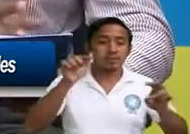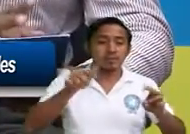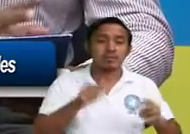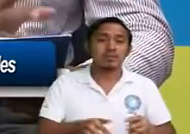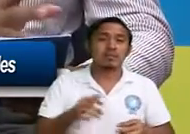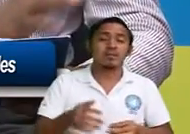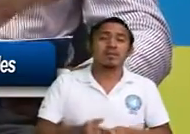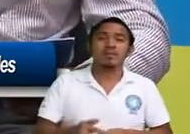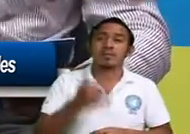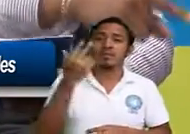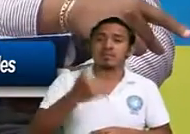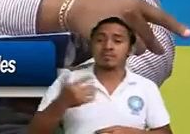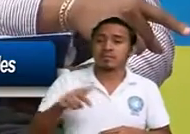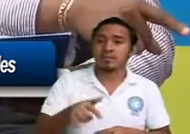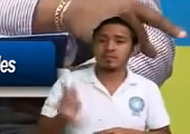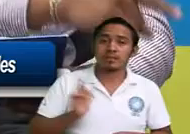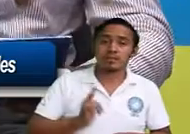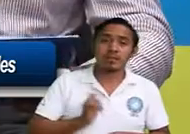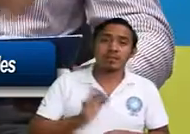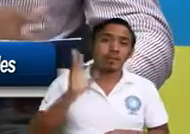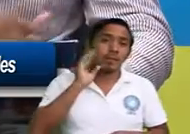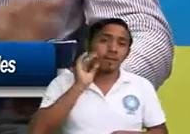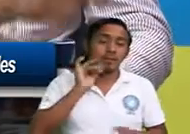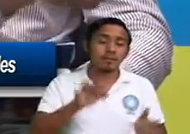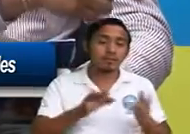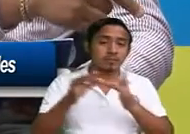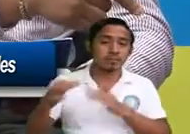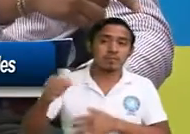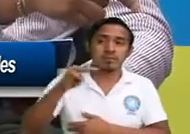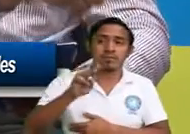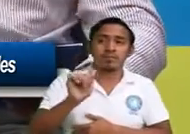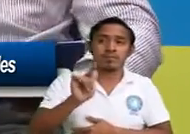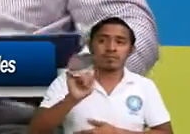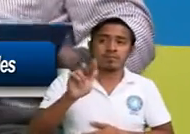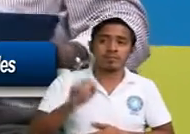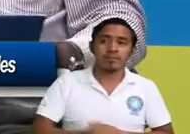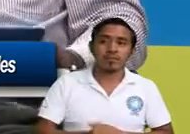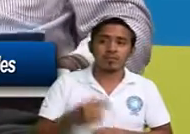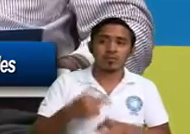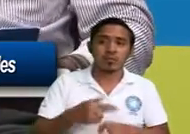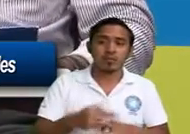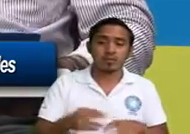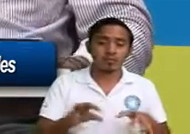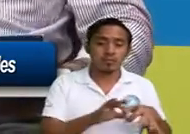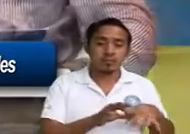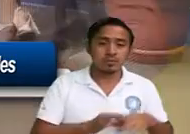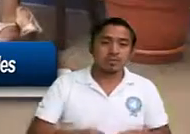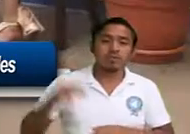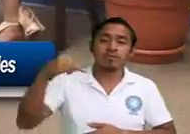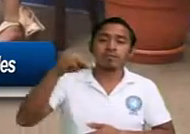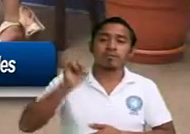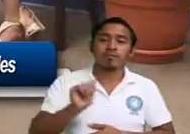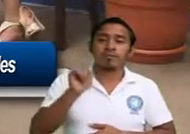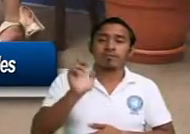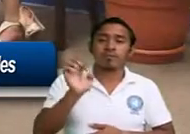consulta externa también tienen esta especialidad, sí, materno-fetal. Es la unidad de medicina materno-fetal en la que